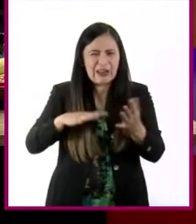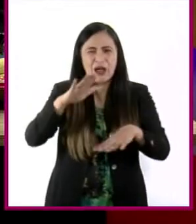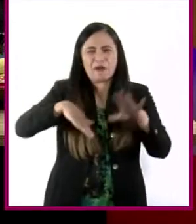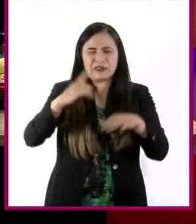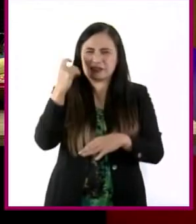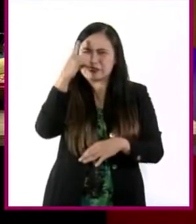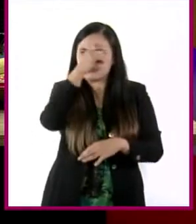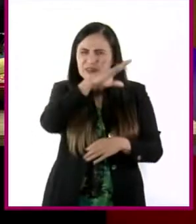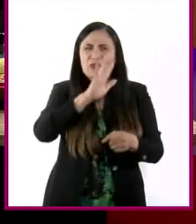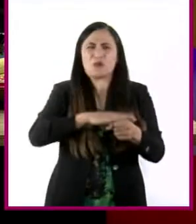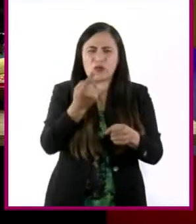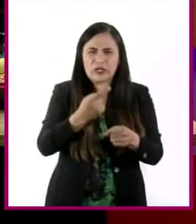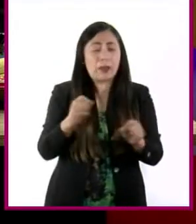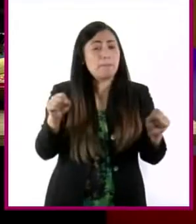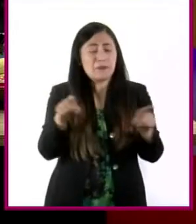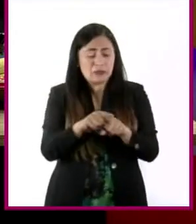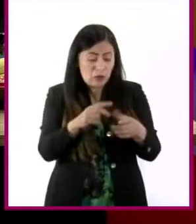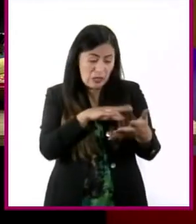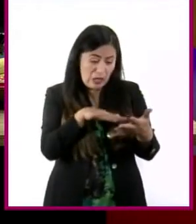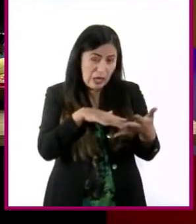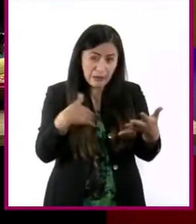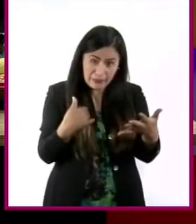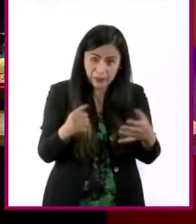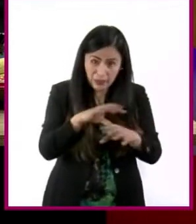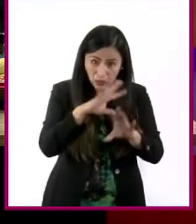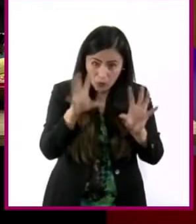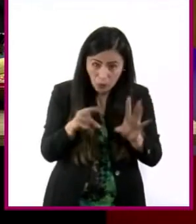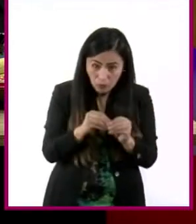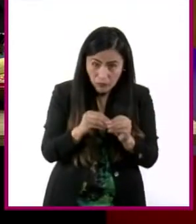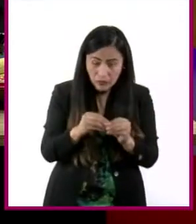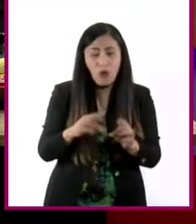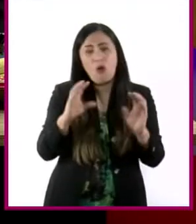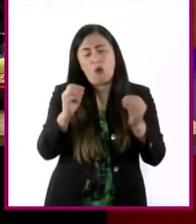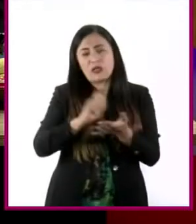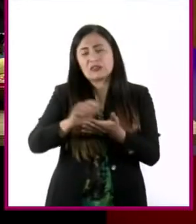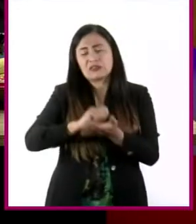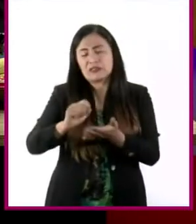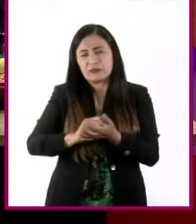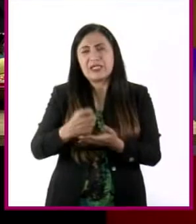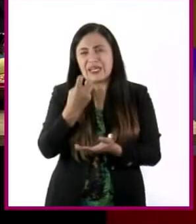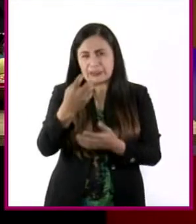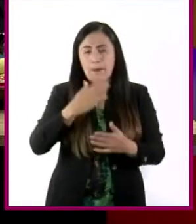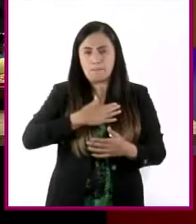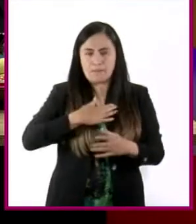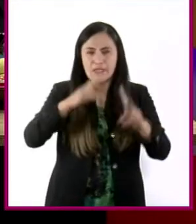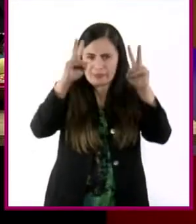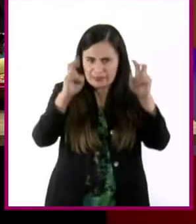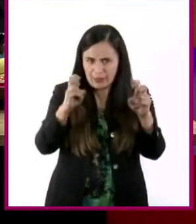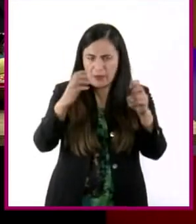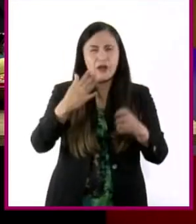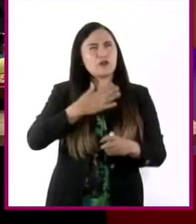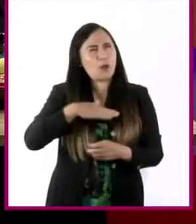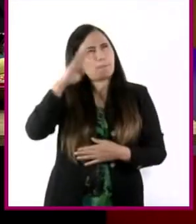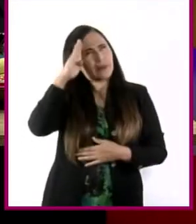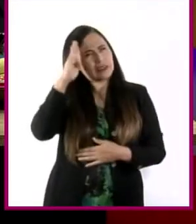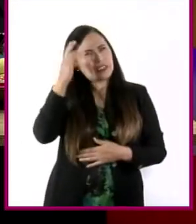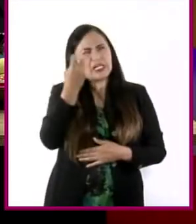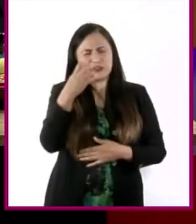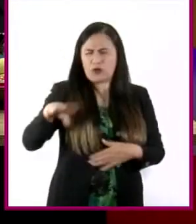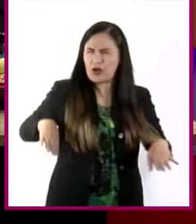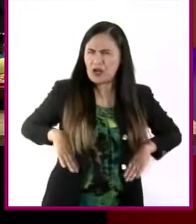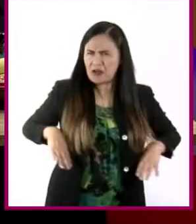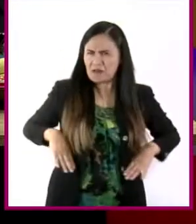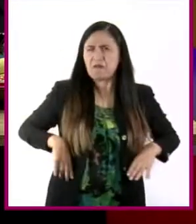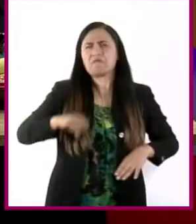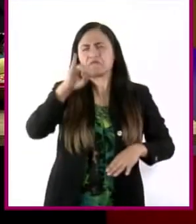del texto y escribir. Así que ya tengo tema y ahora que lo reflexiono, sí cumple con las características que acabamos de